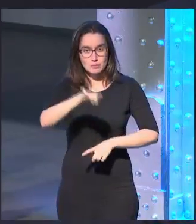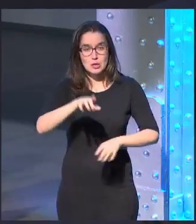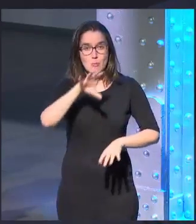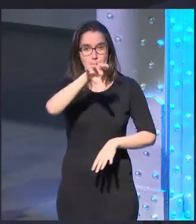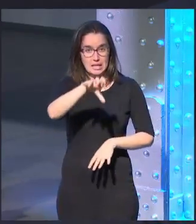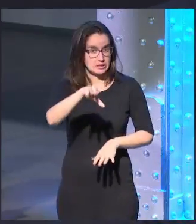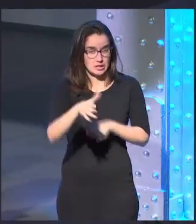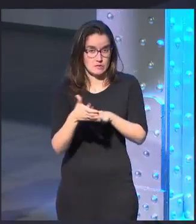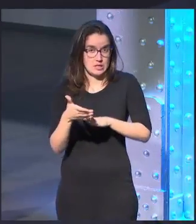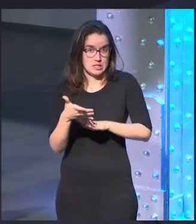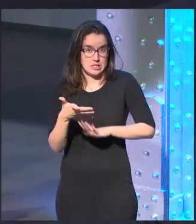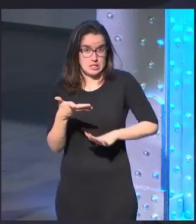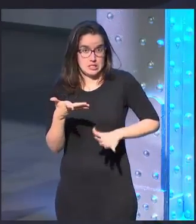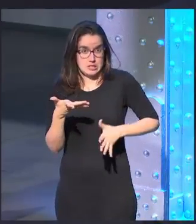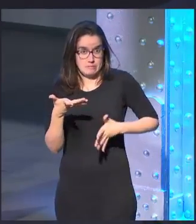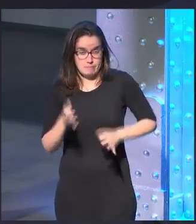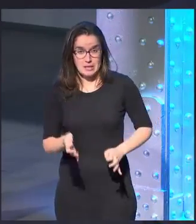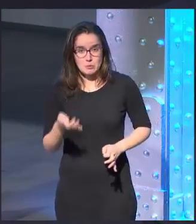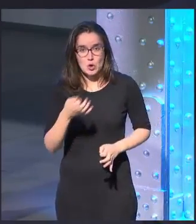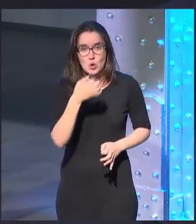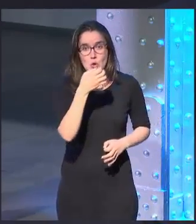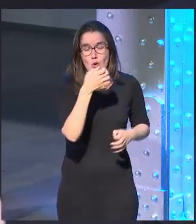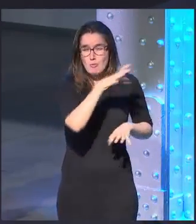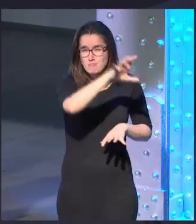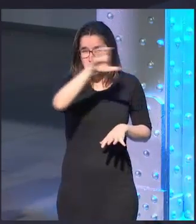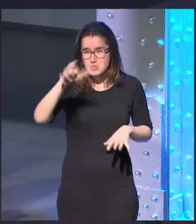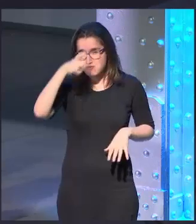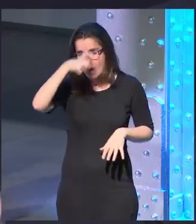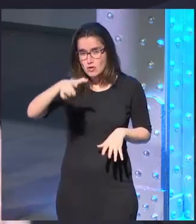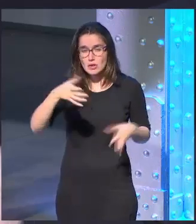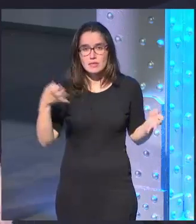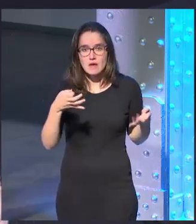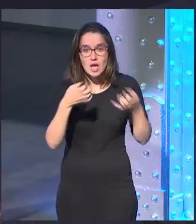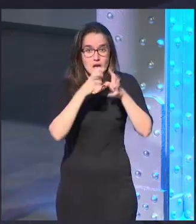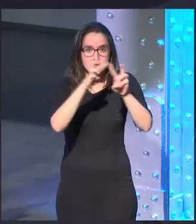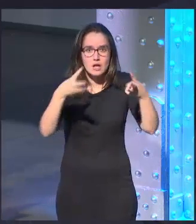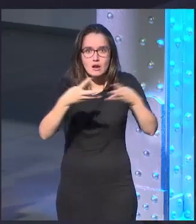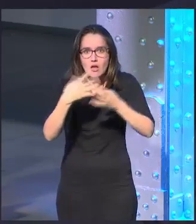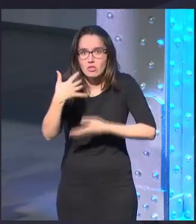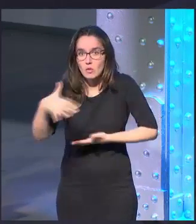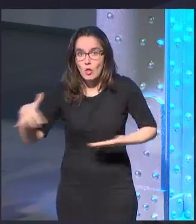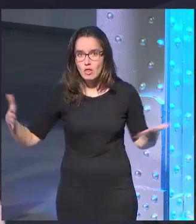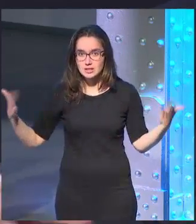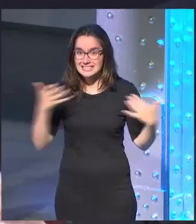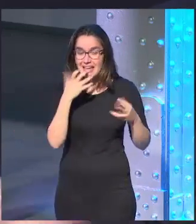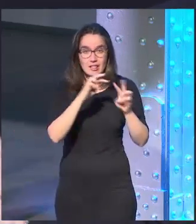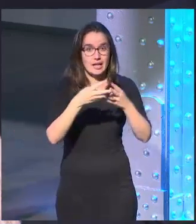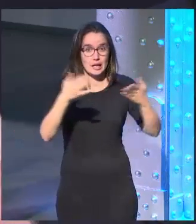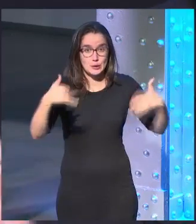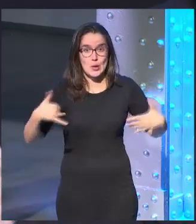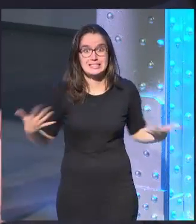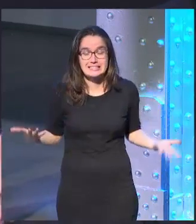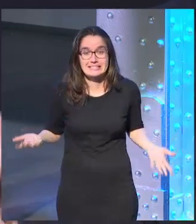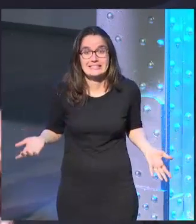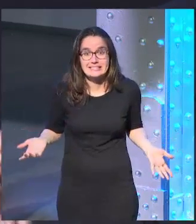país eminentemente rural, con más de 8.500 municipios, donde tenemos que llevar internet, porque si no llevamos internet, difícilmente